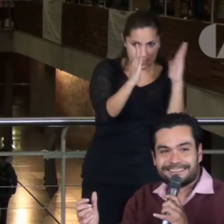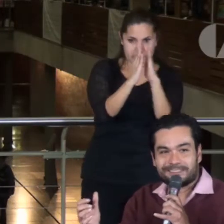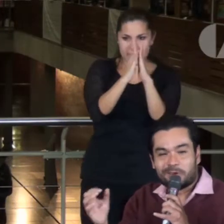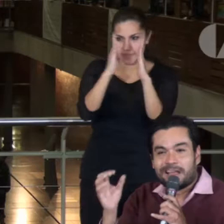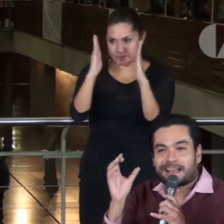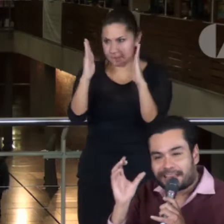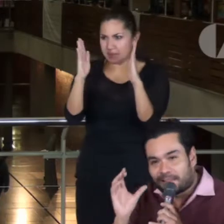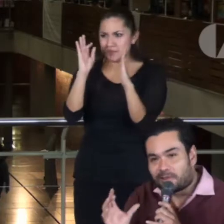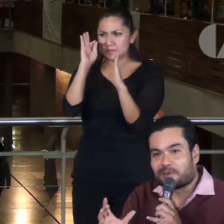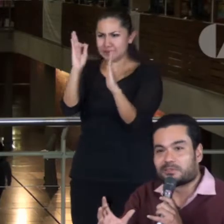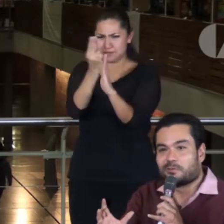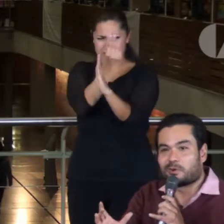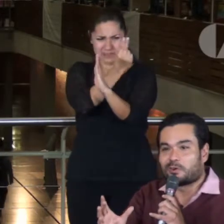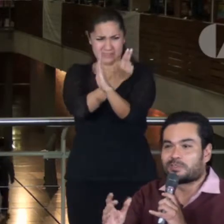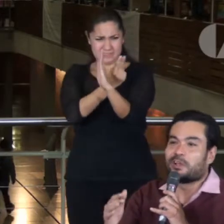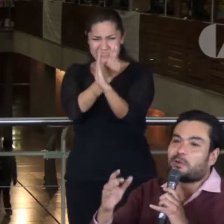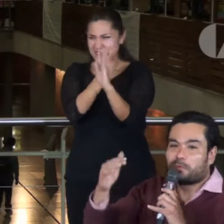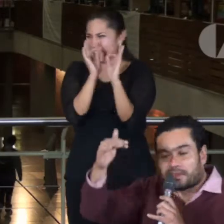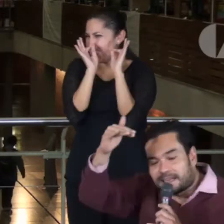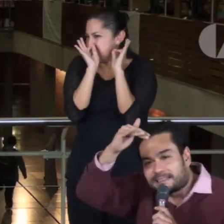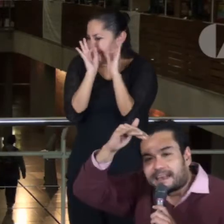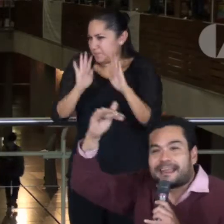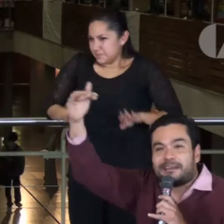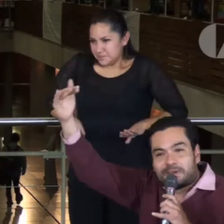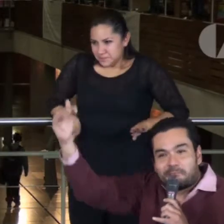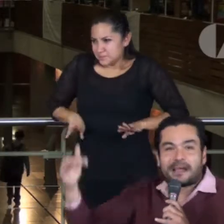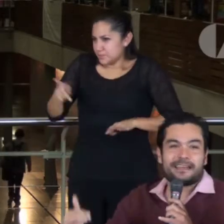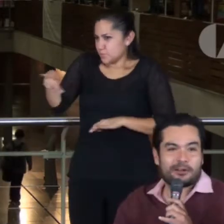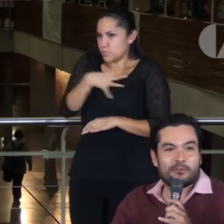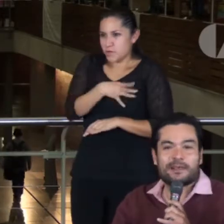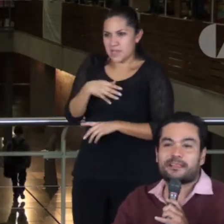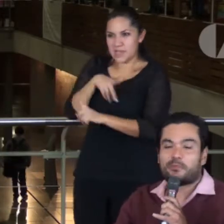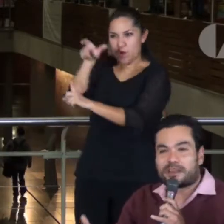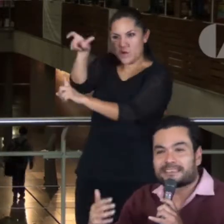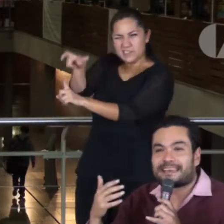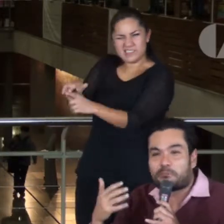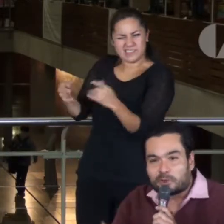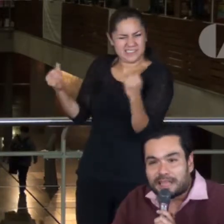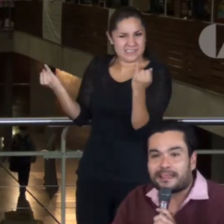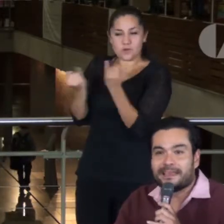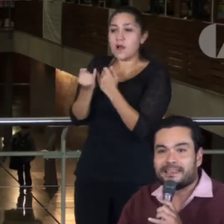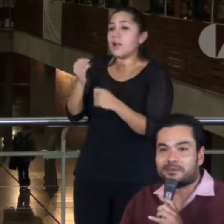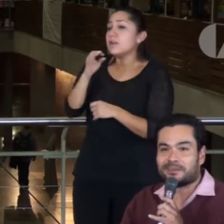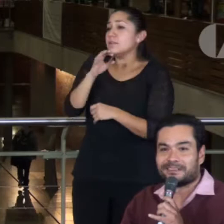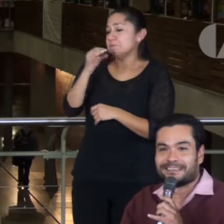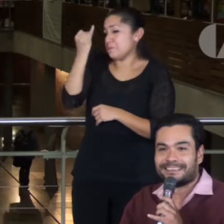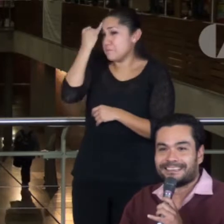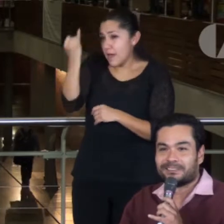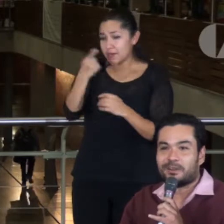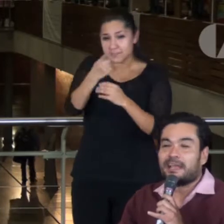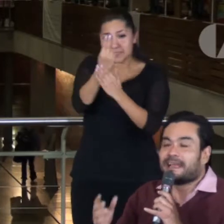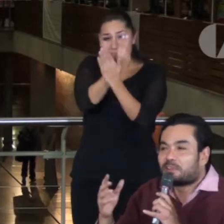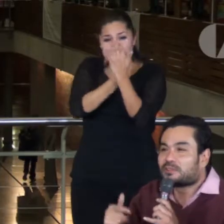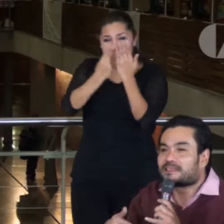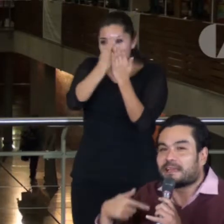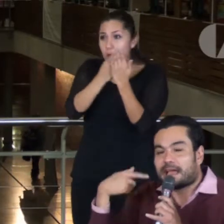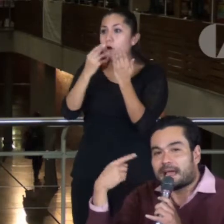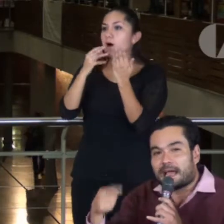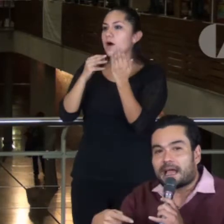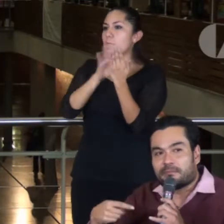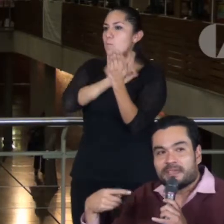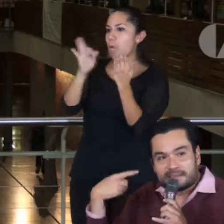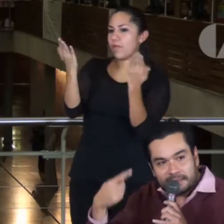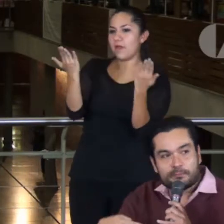no cada uno de los dibujos podría estar en una página completa podría ser la portada del libro no entonces